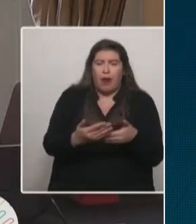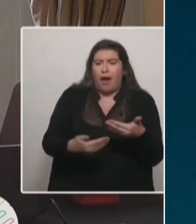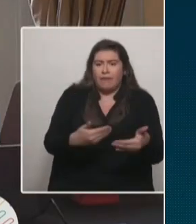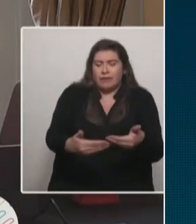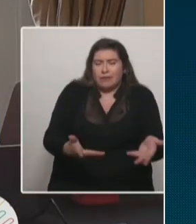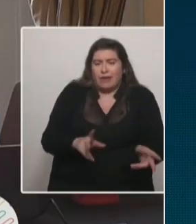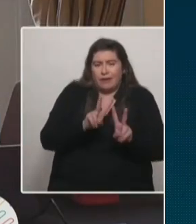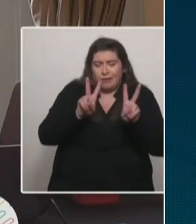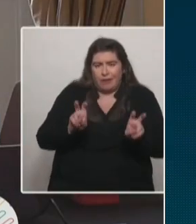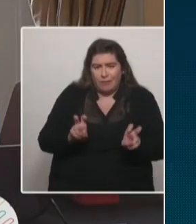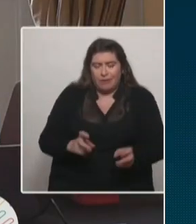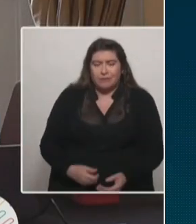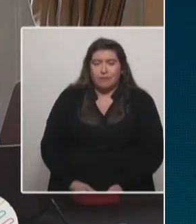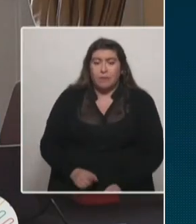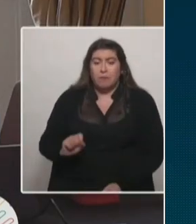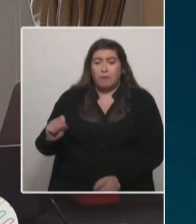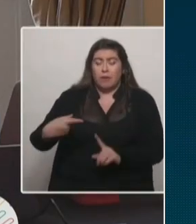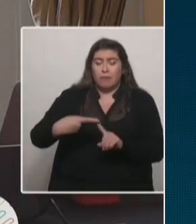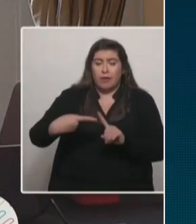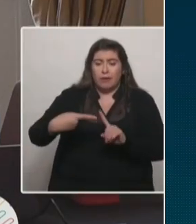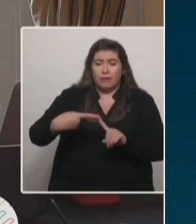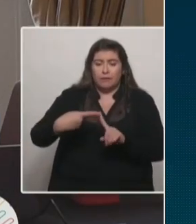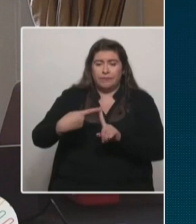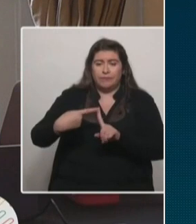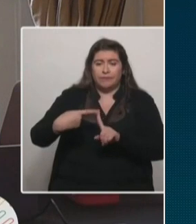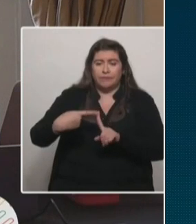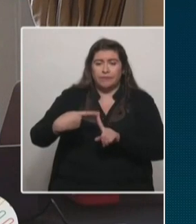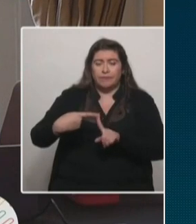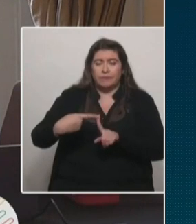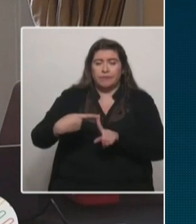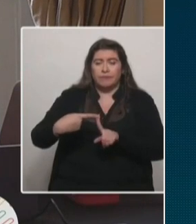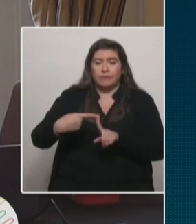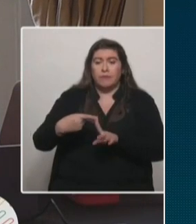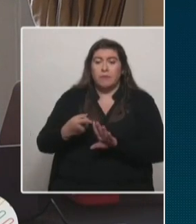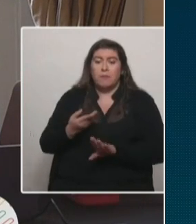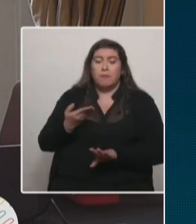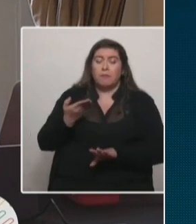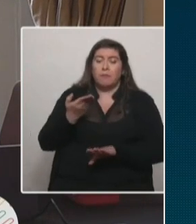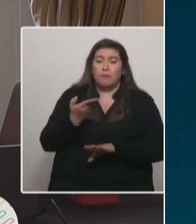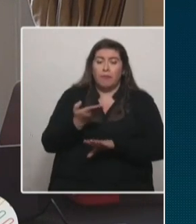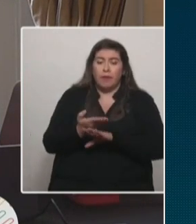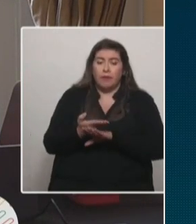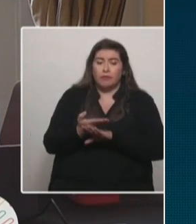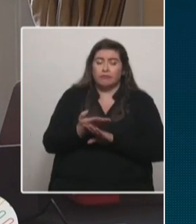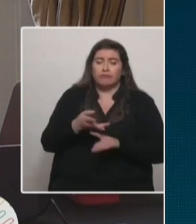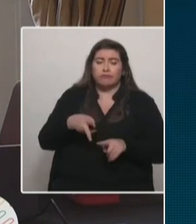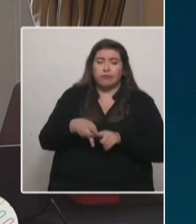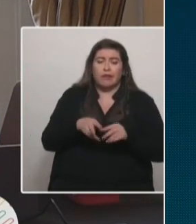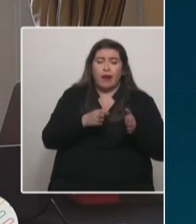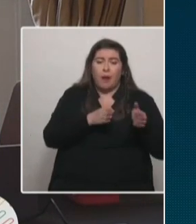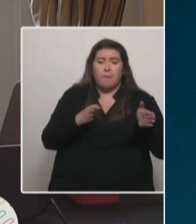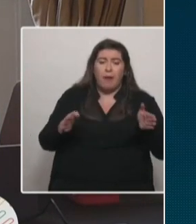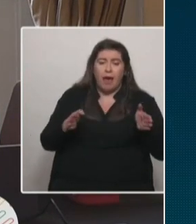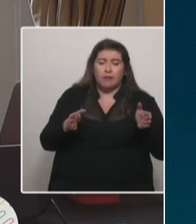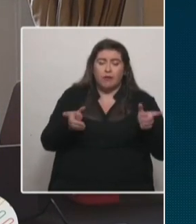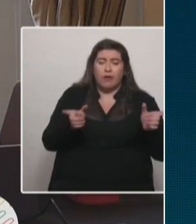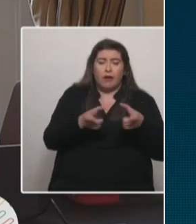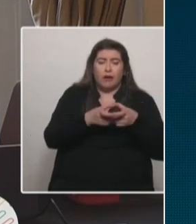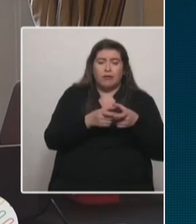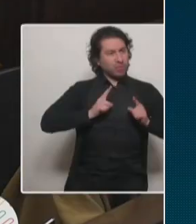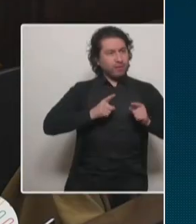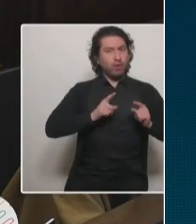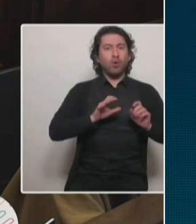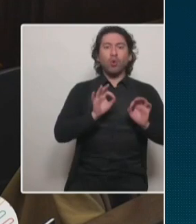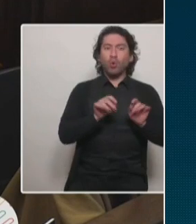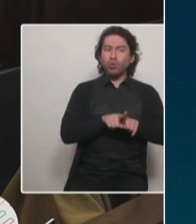para que eso no sucediera desde mi ámbito nosotros solicitamos a encina respuesta respecto al protocolo sanitario y no hubo